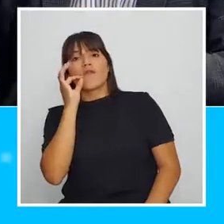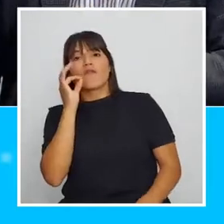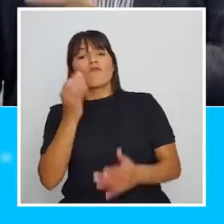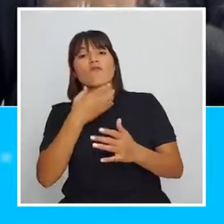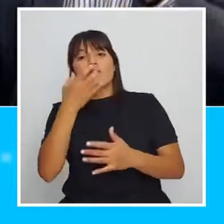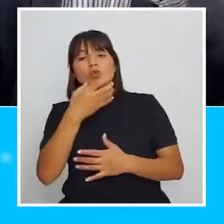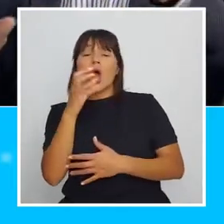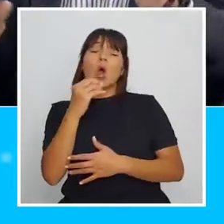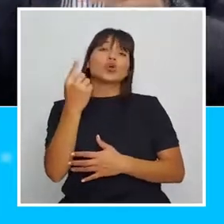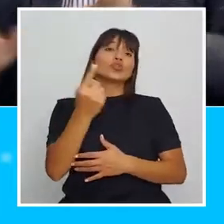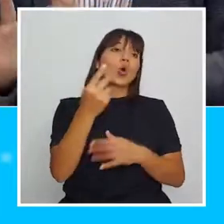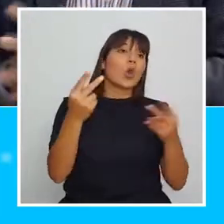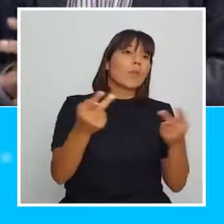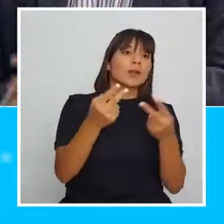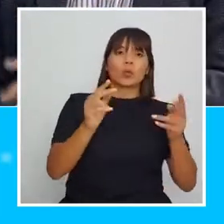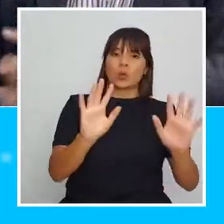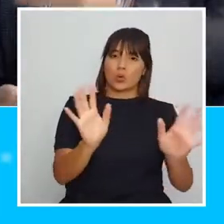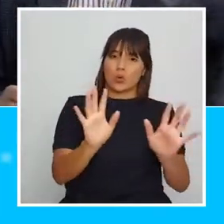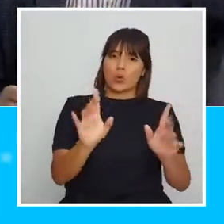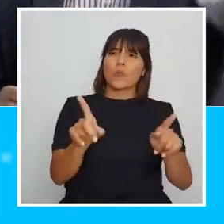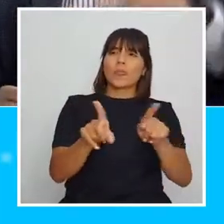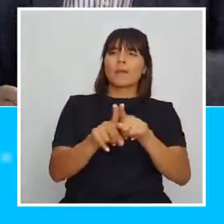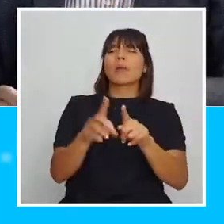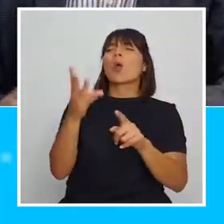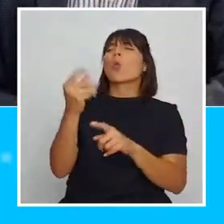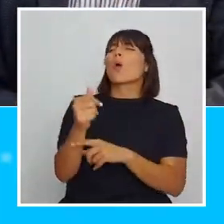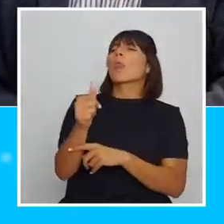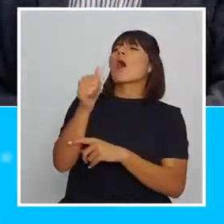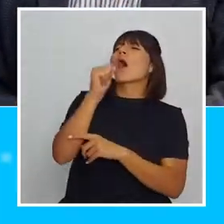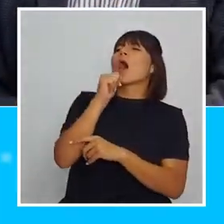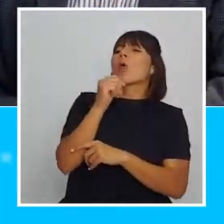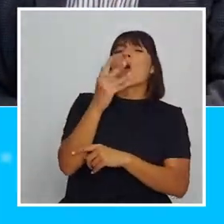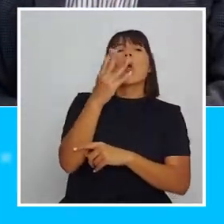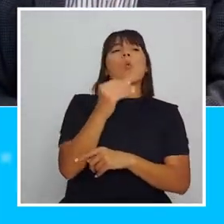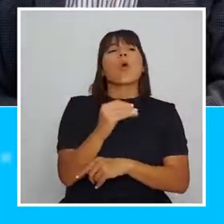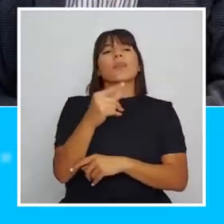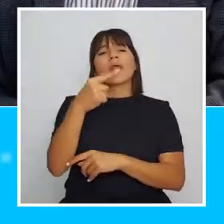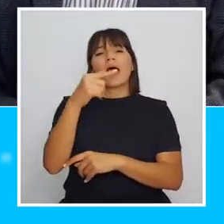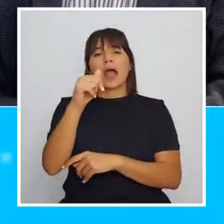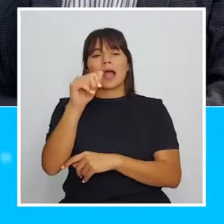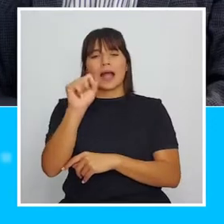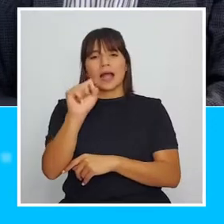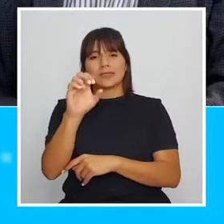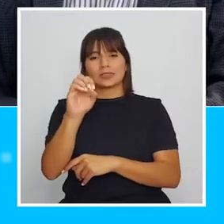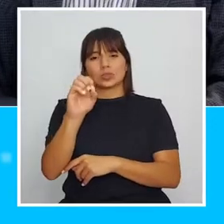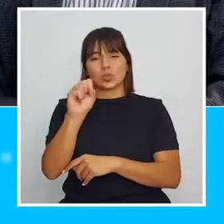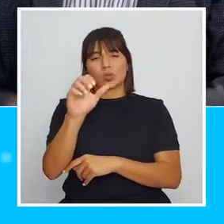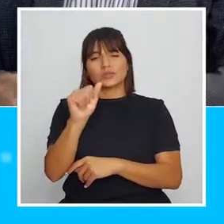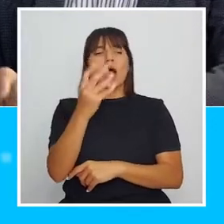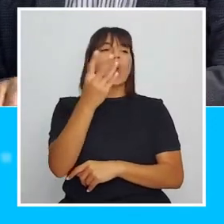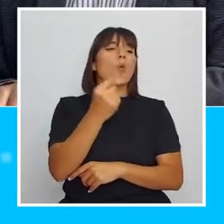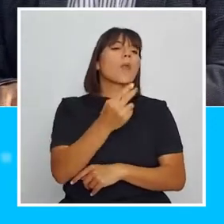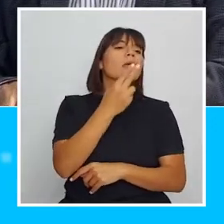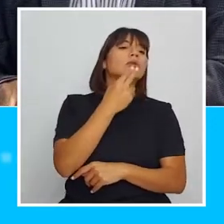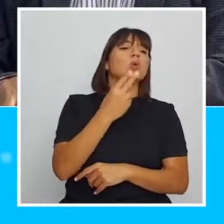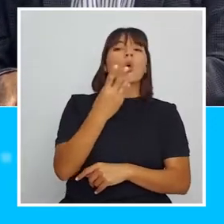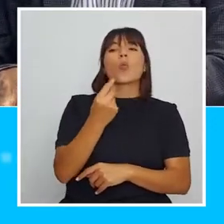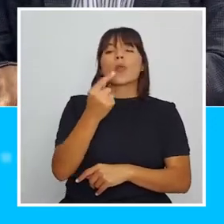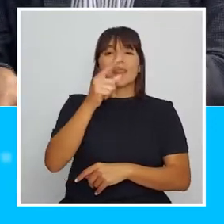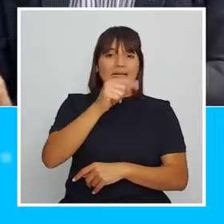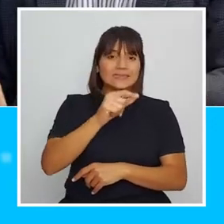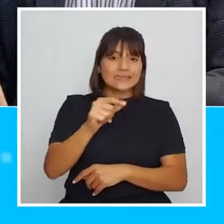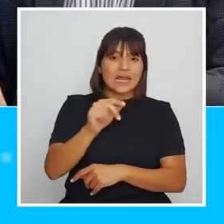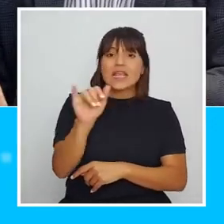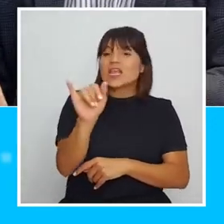tomo, cuántas gaseosas le meto al cuerpo, cuánto azúcar o cuánta sal como. Igual ocurre con mi